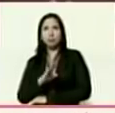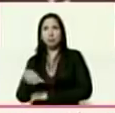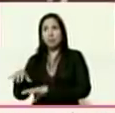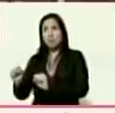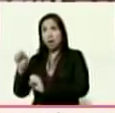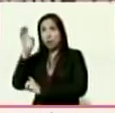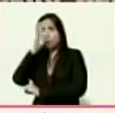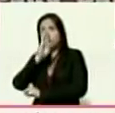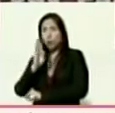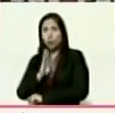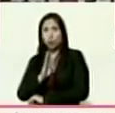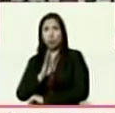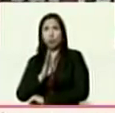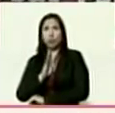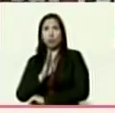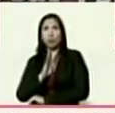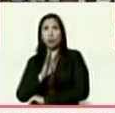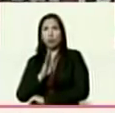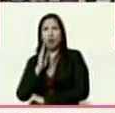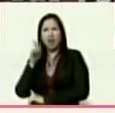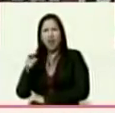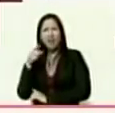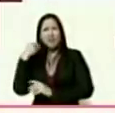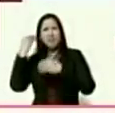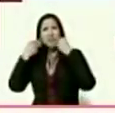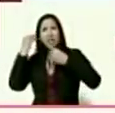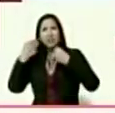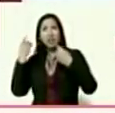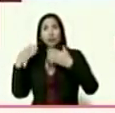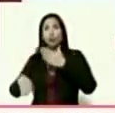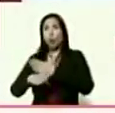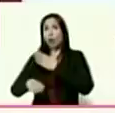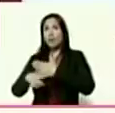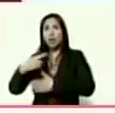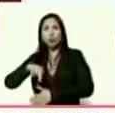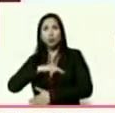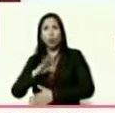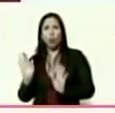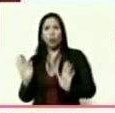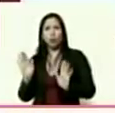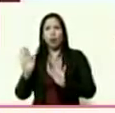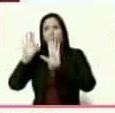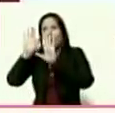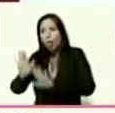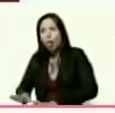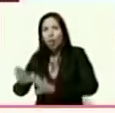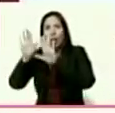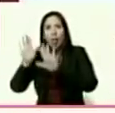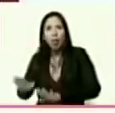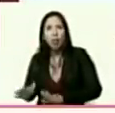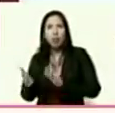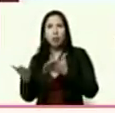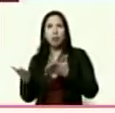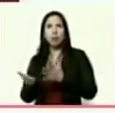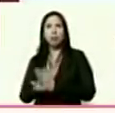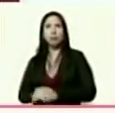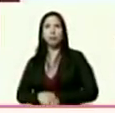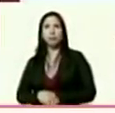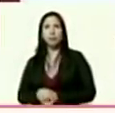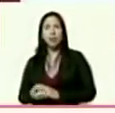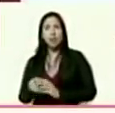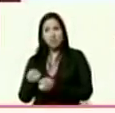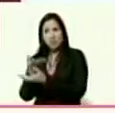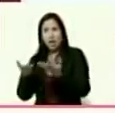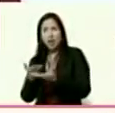portugués. A lo mejor se creen todavía que nosotros somos súbditos, somos una colonia, y que ellos pueden